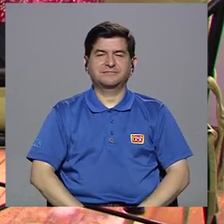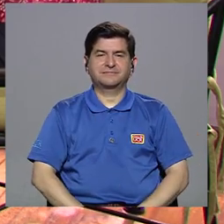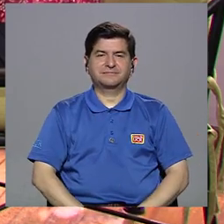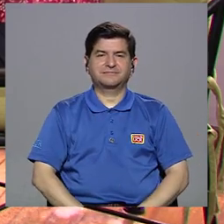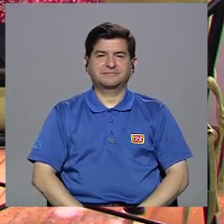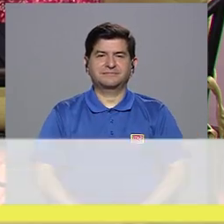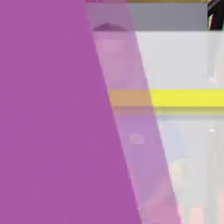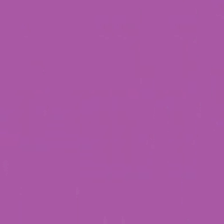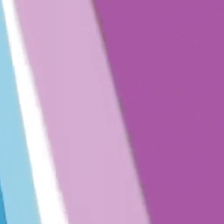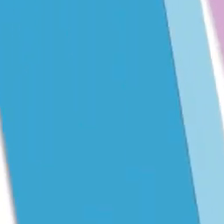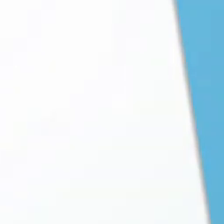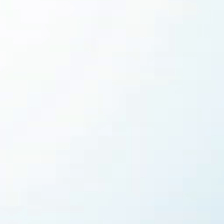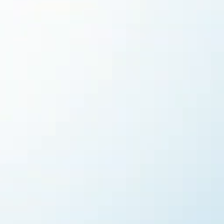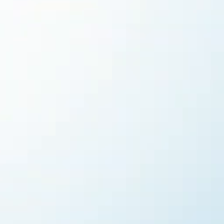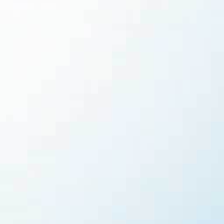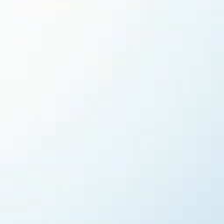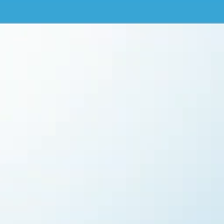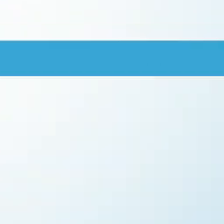regresamos